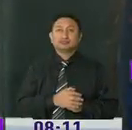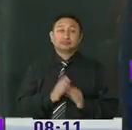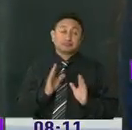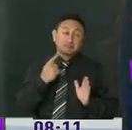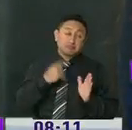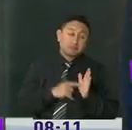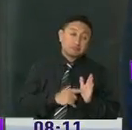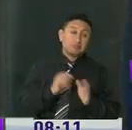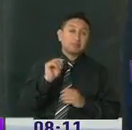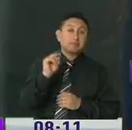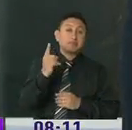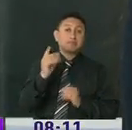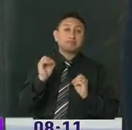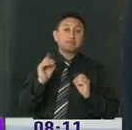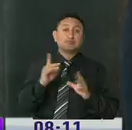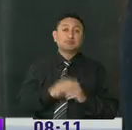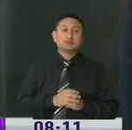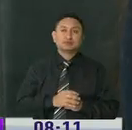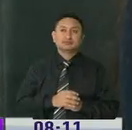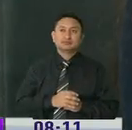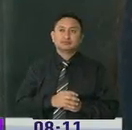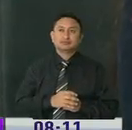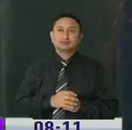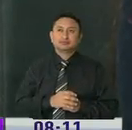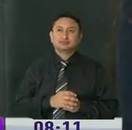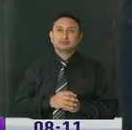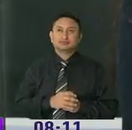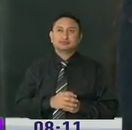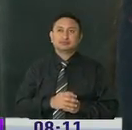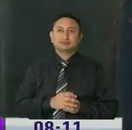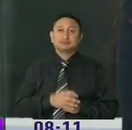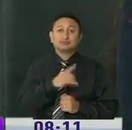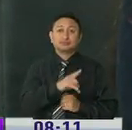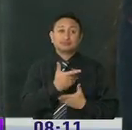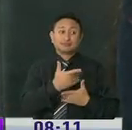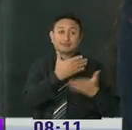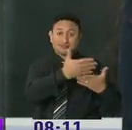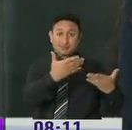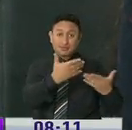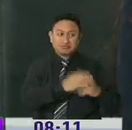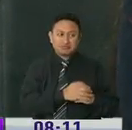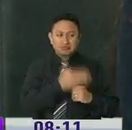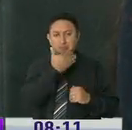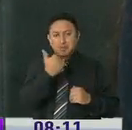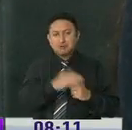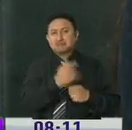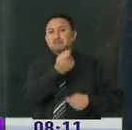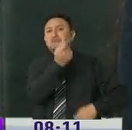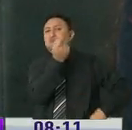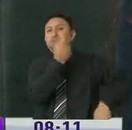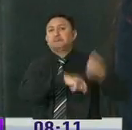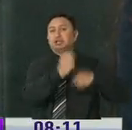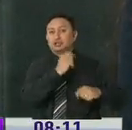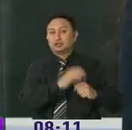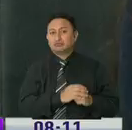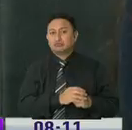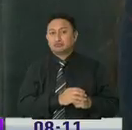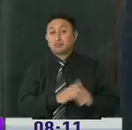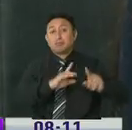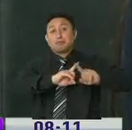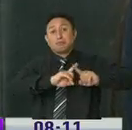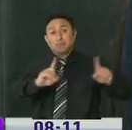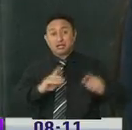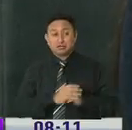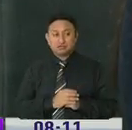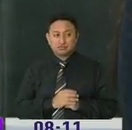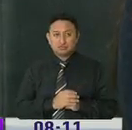alternativa, como una de las competencias que tiene Inmobiliaria, es la enajenación de los bienes inmuebles a través de subasta. Pero sin embargo,